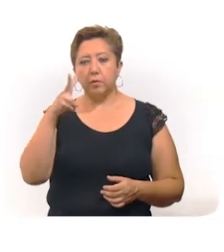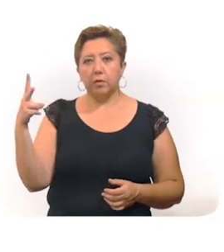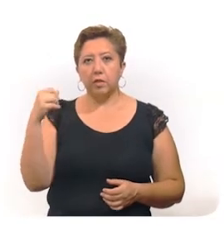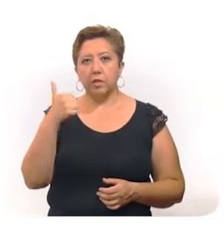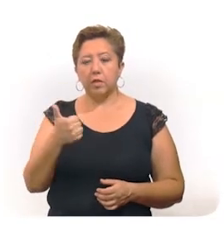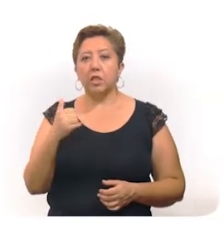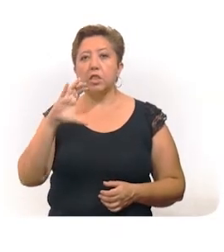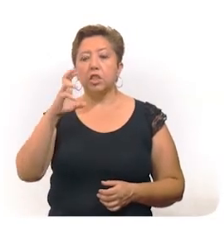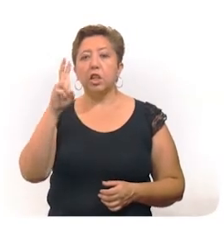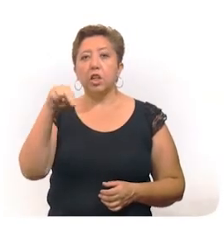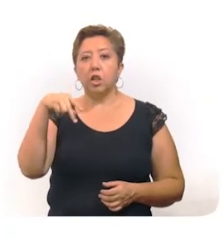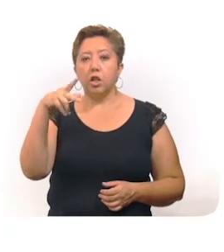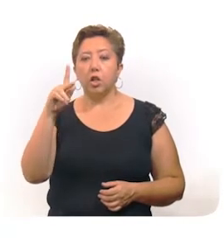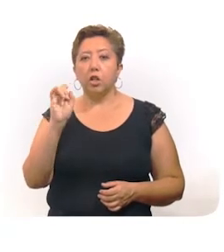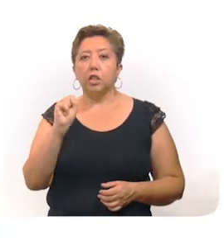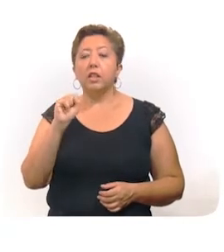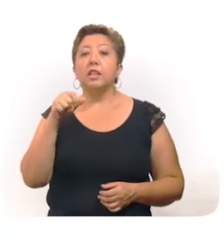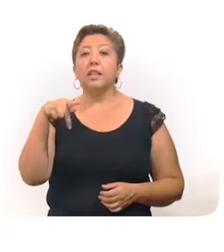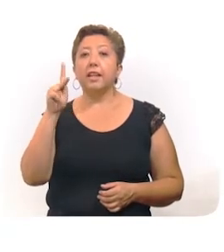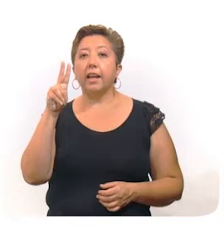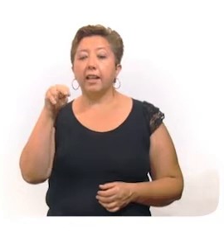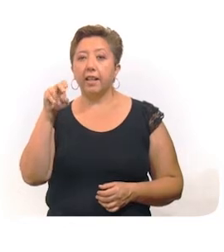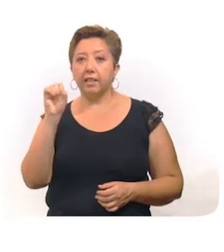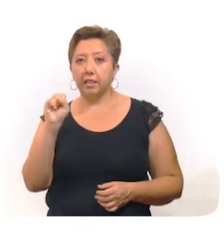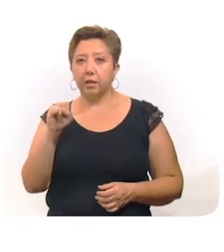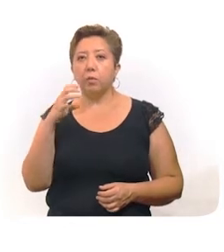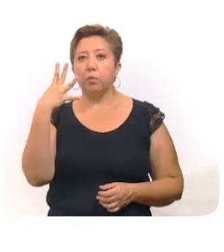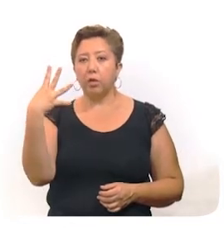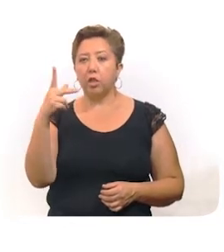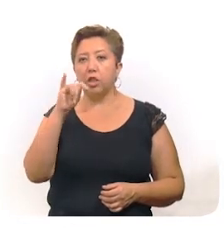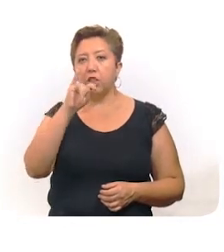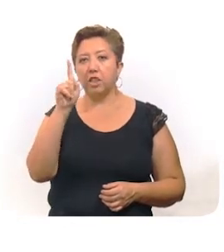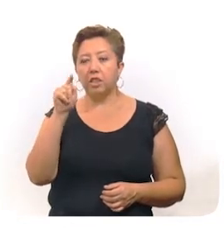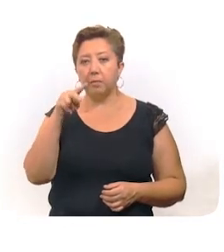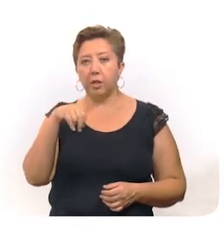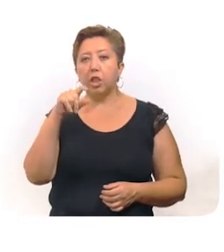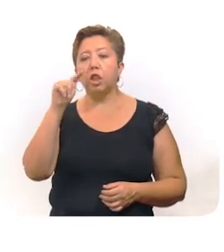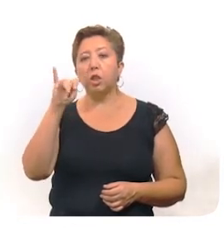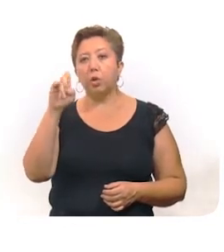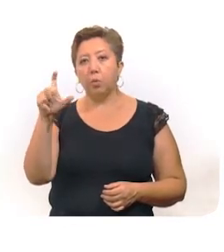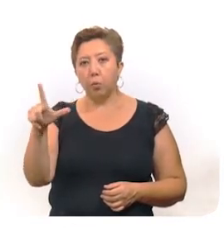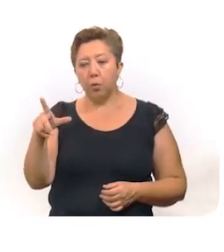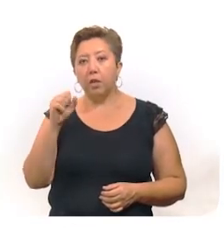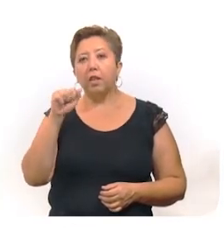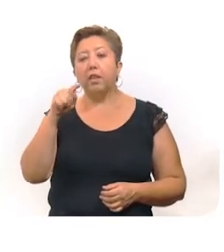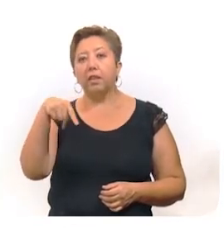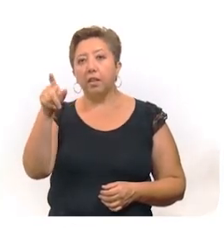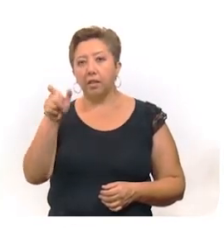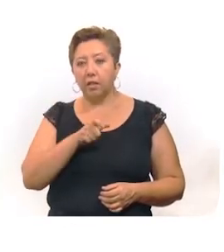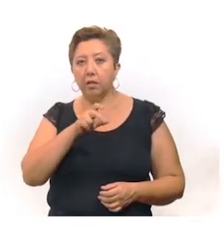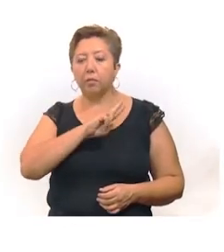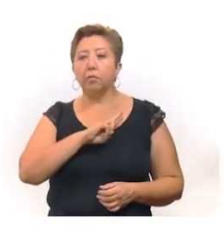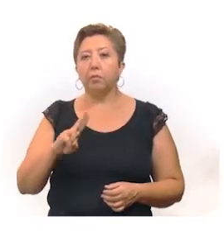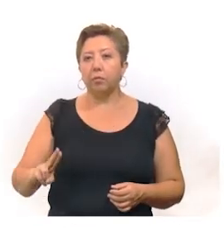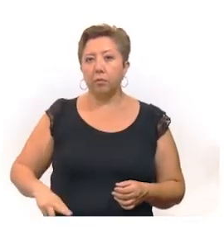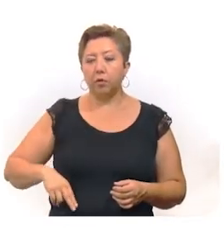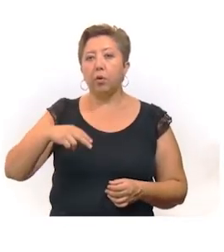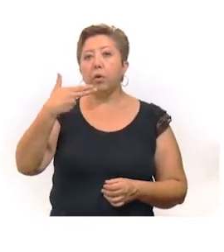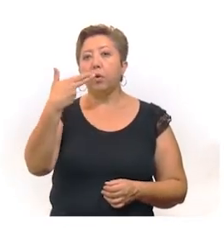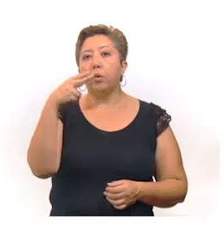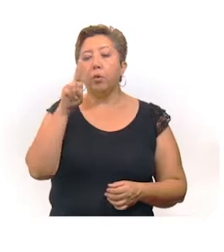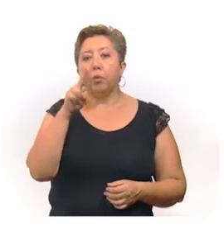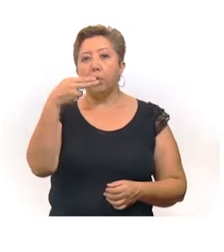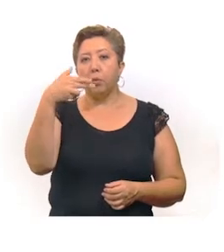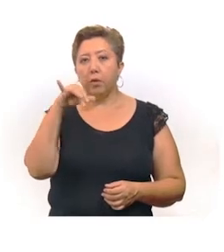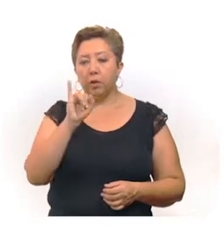en Chancón y en Canacín, 4 en Tizimín, 3 en Ticul y Yaxcabá, 2 en Tecash y Umam, y 1 en Jují,